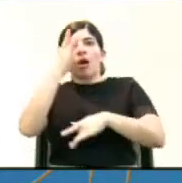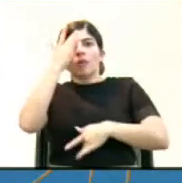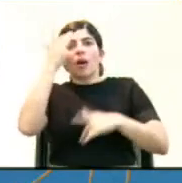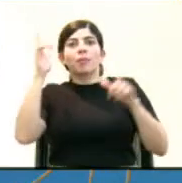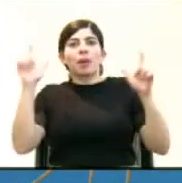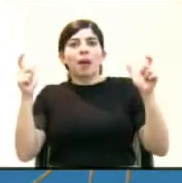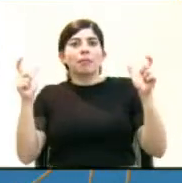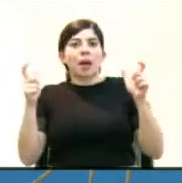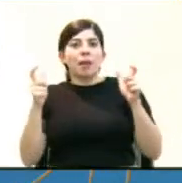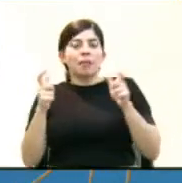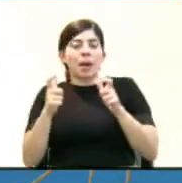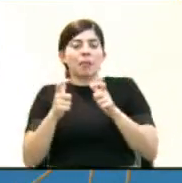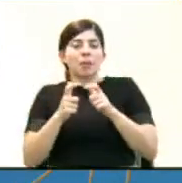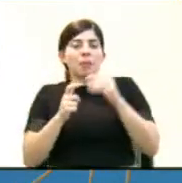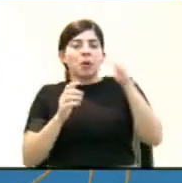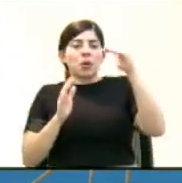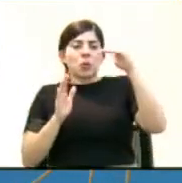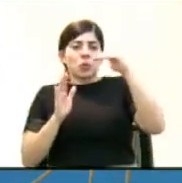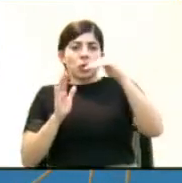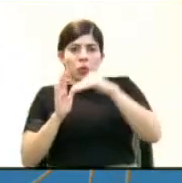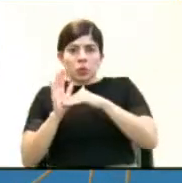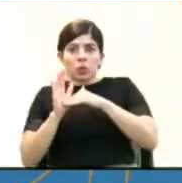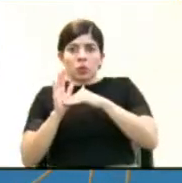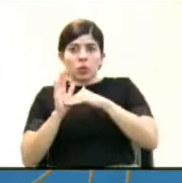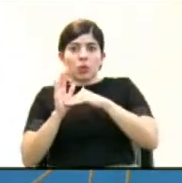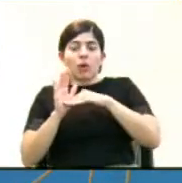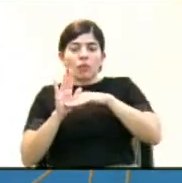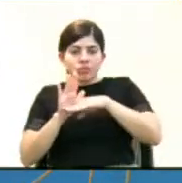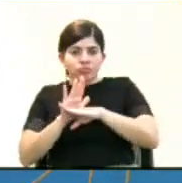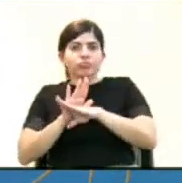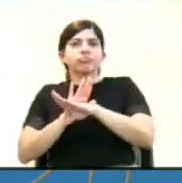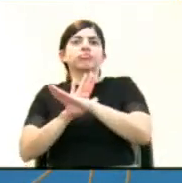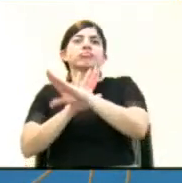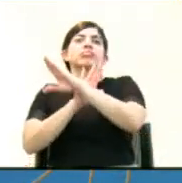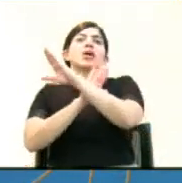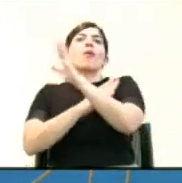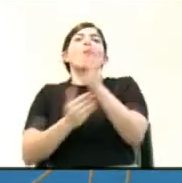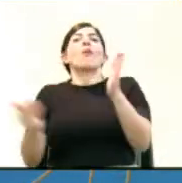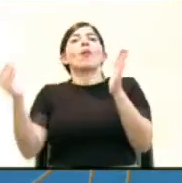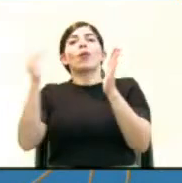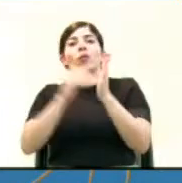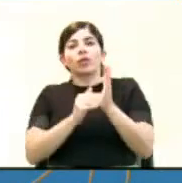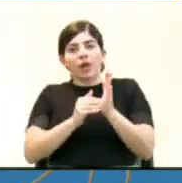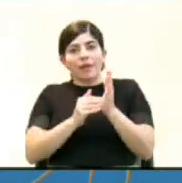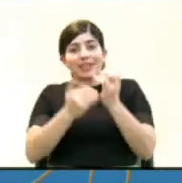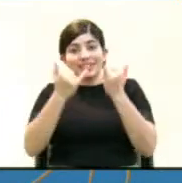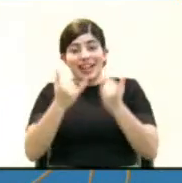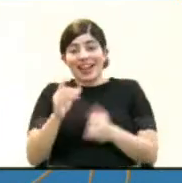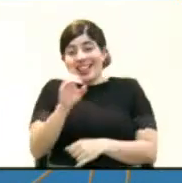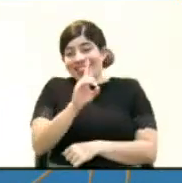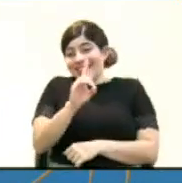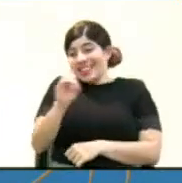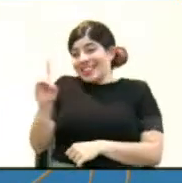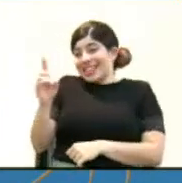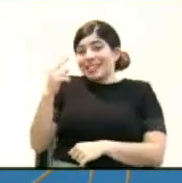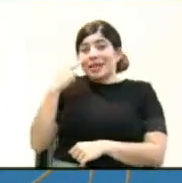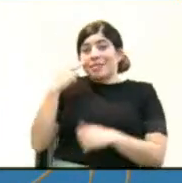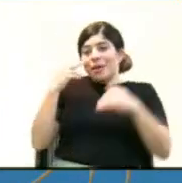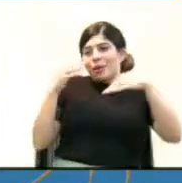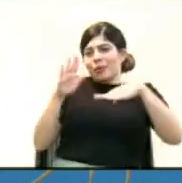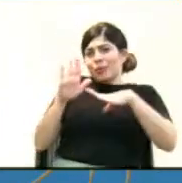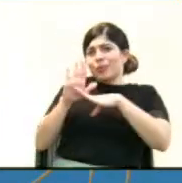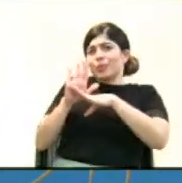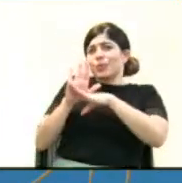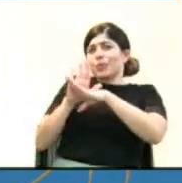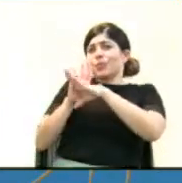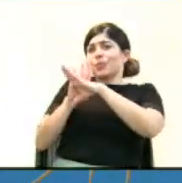casos, llegaron a un piso y luego comenzaron a subir, y es donde vemos a la derecha cómo esa curva va hacia